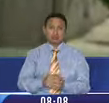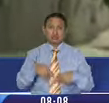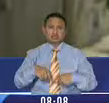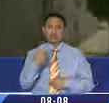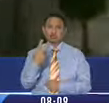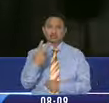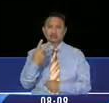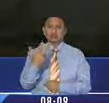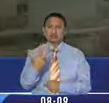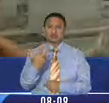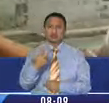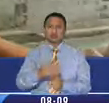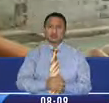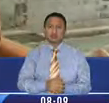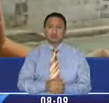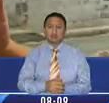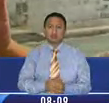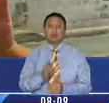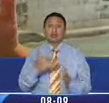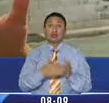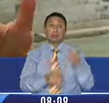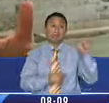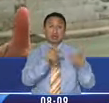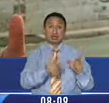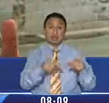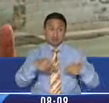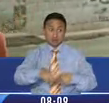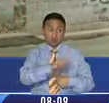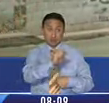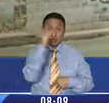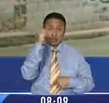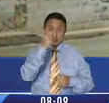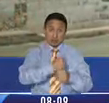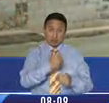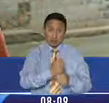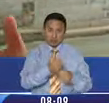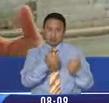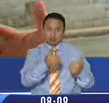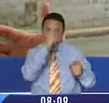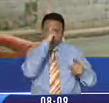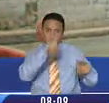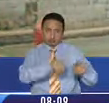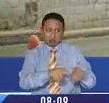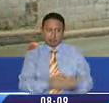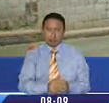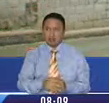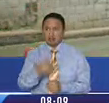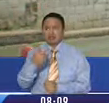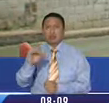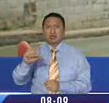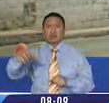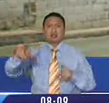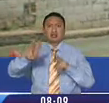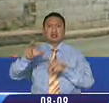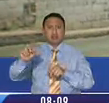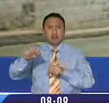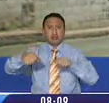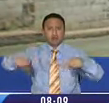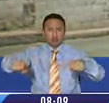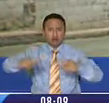de pasajeros. No voy contra las personas que tienen derecho a trabajar, pero encuentro 20, 30 motos que están en